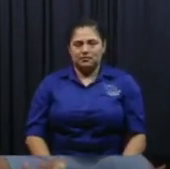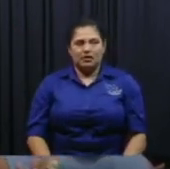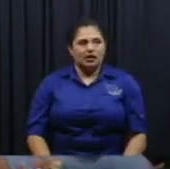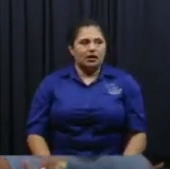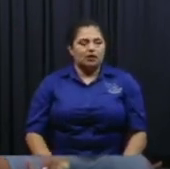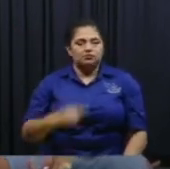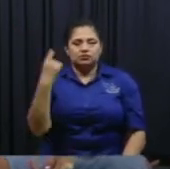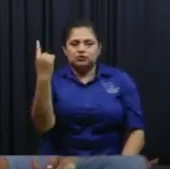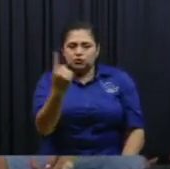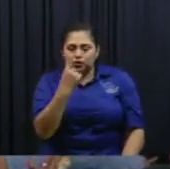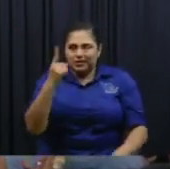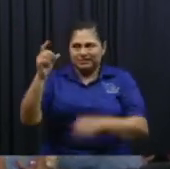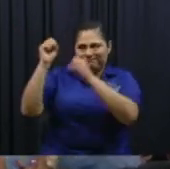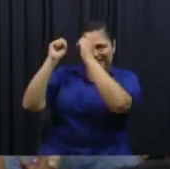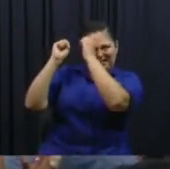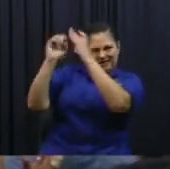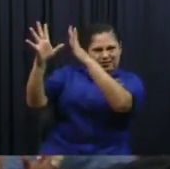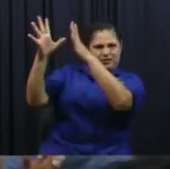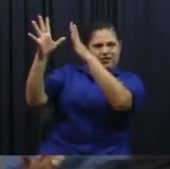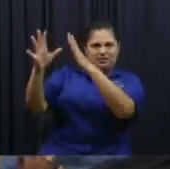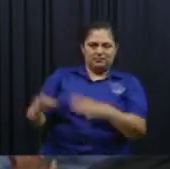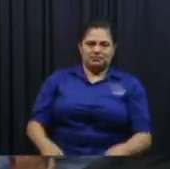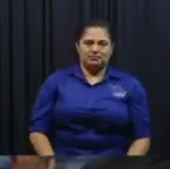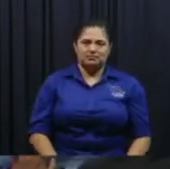con toda sabiduría